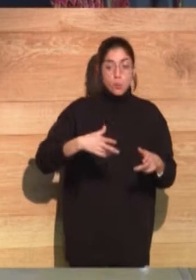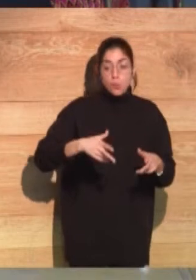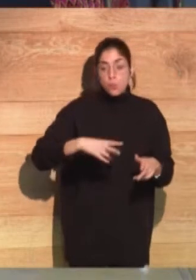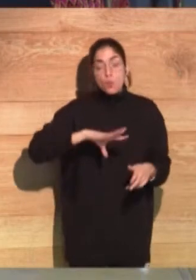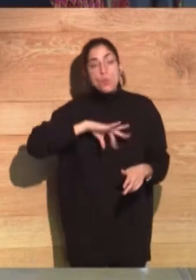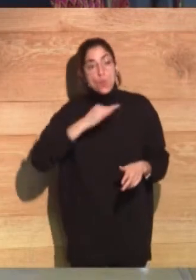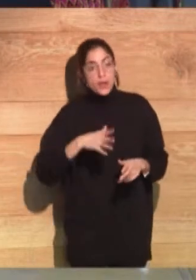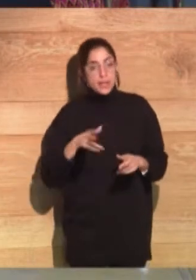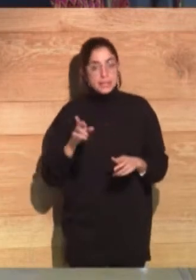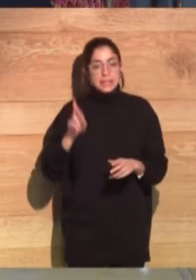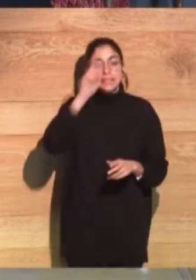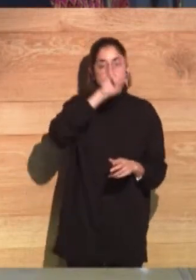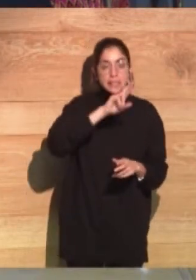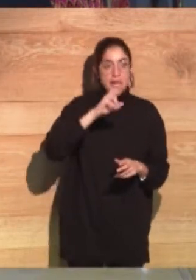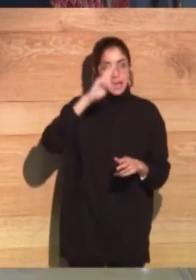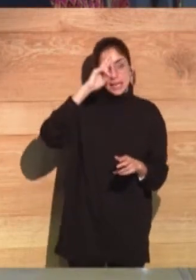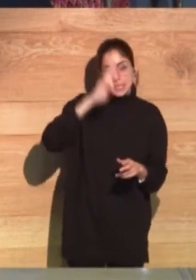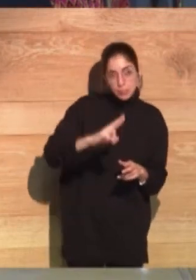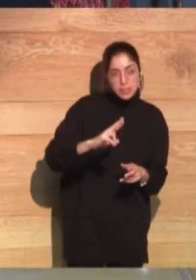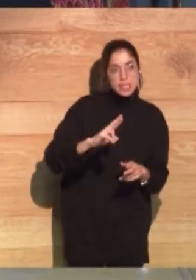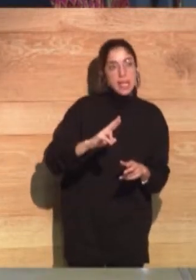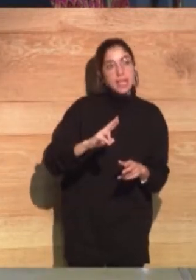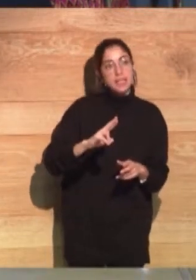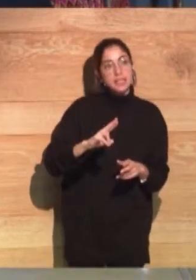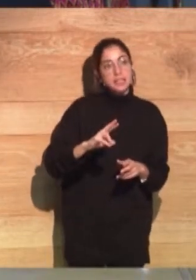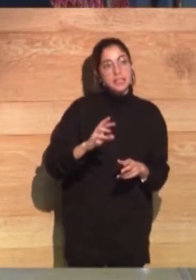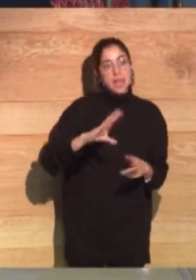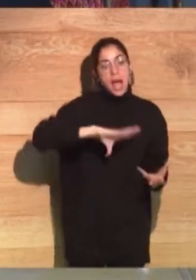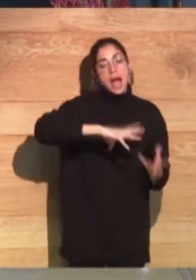respetarse, se puedan aplicar y se puedan